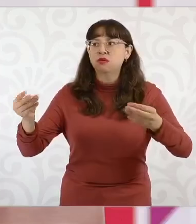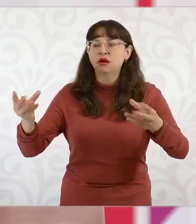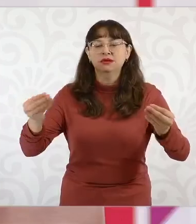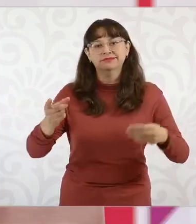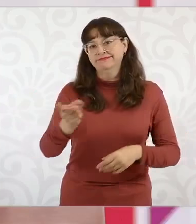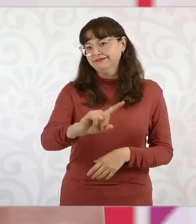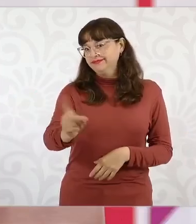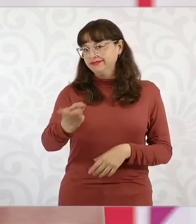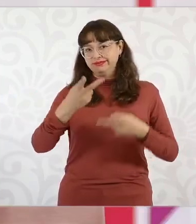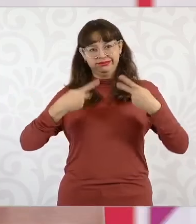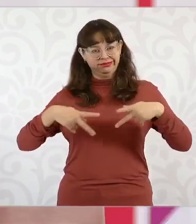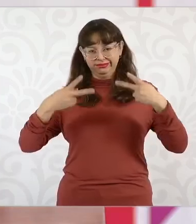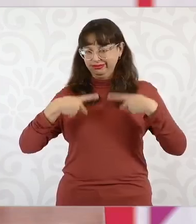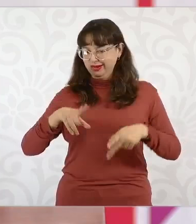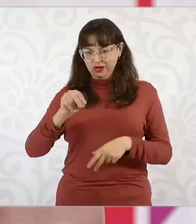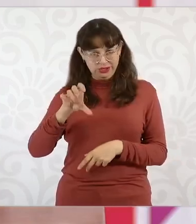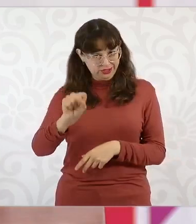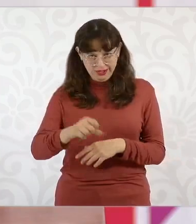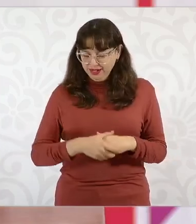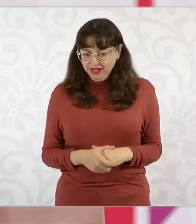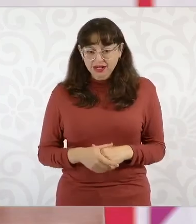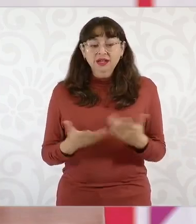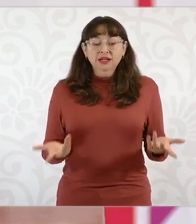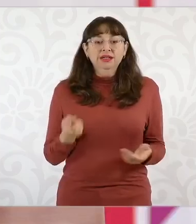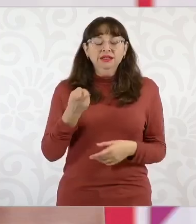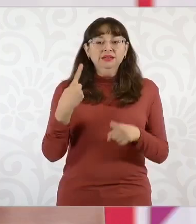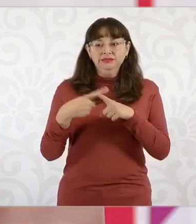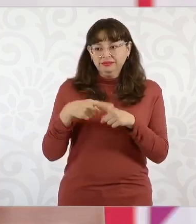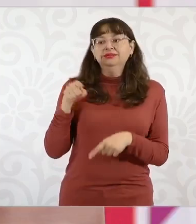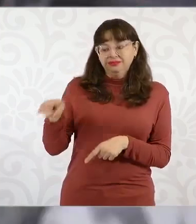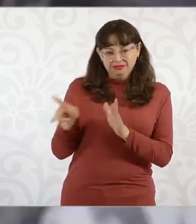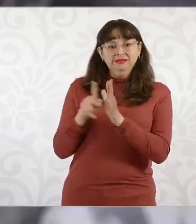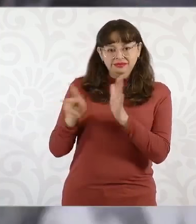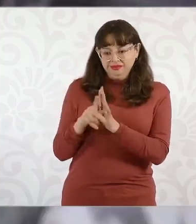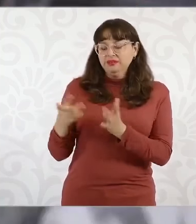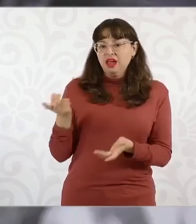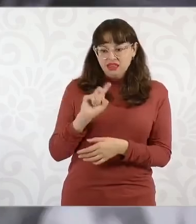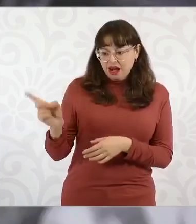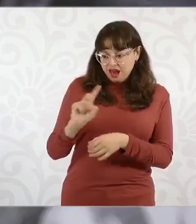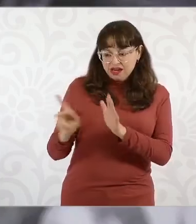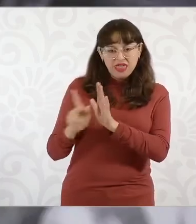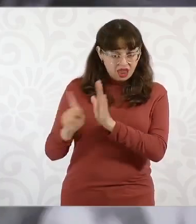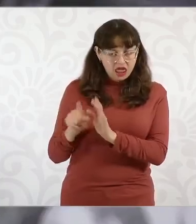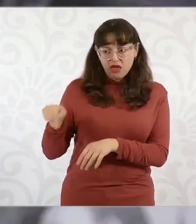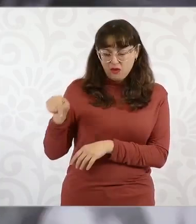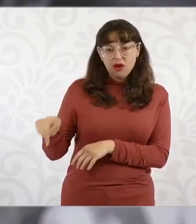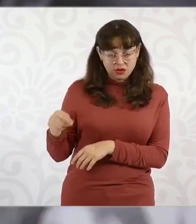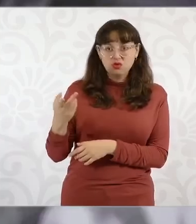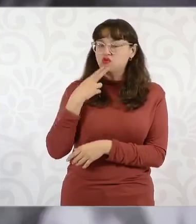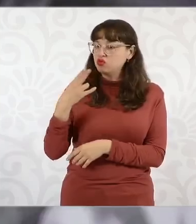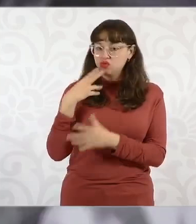Los que utilizan este tipo de mecanismos, entre otros, es La Derecha Diario. Aquí lo presentamos a finales